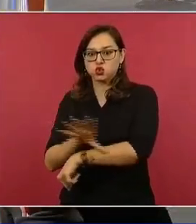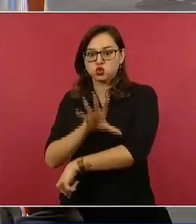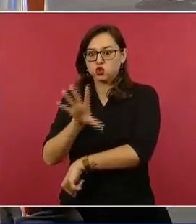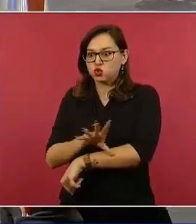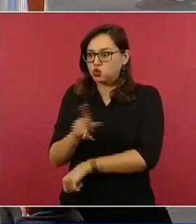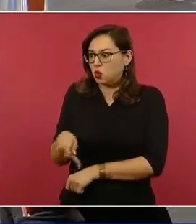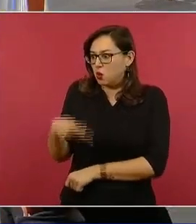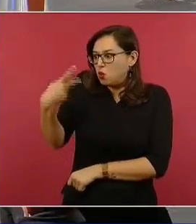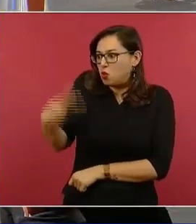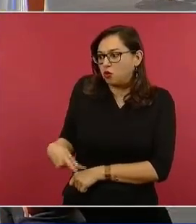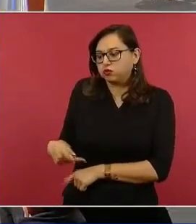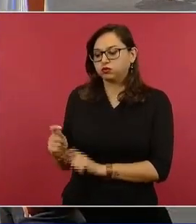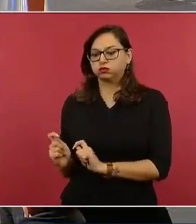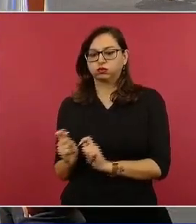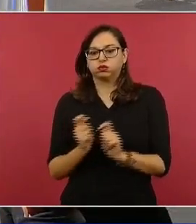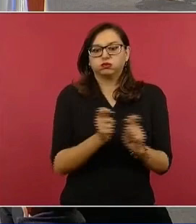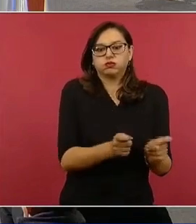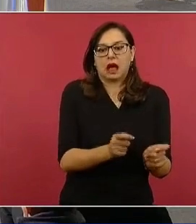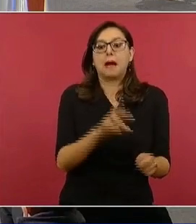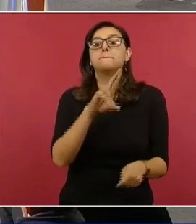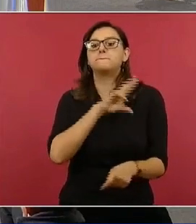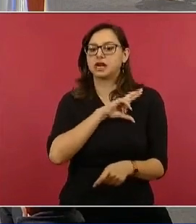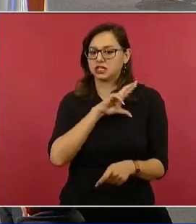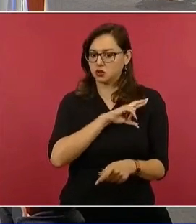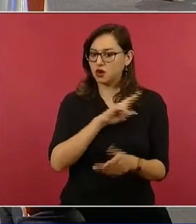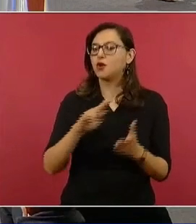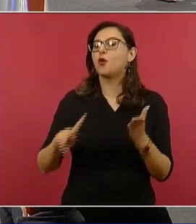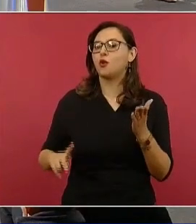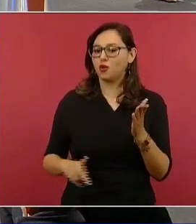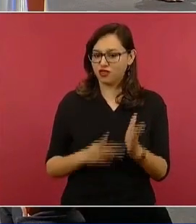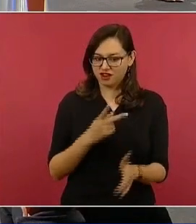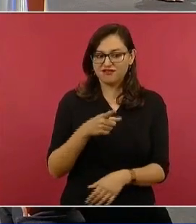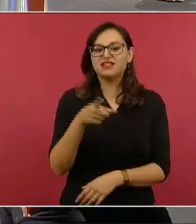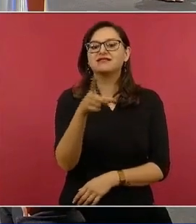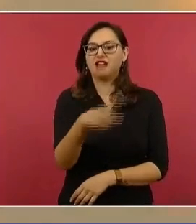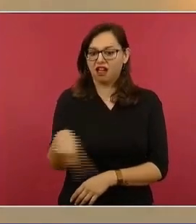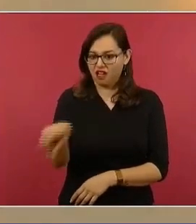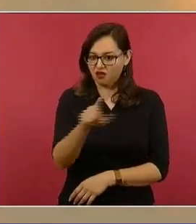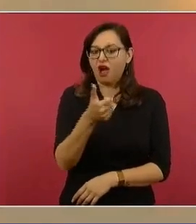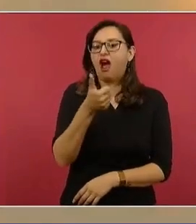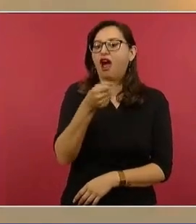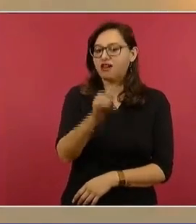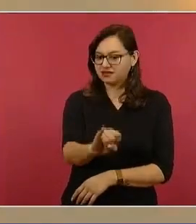recursos a los inversionistas extranjeros.